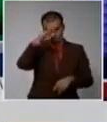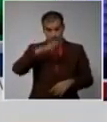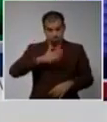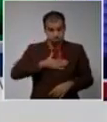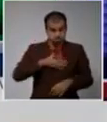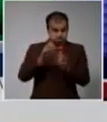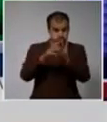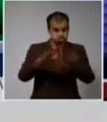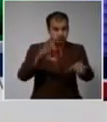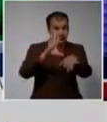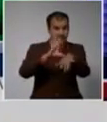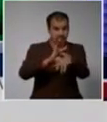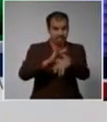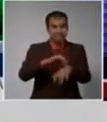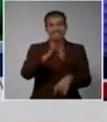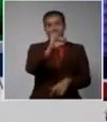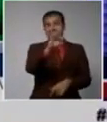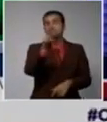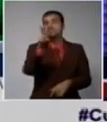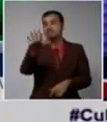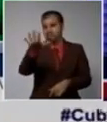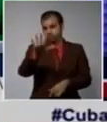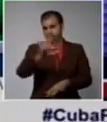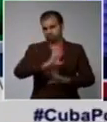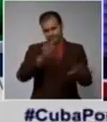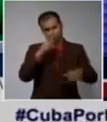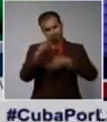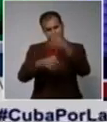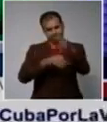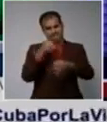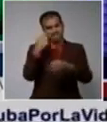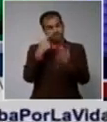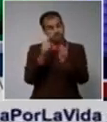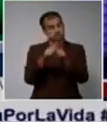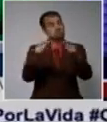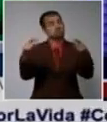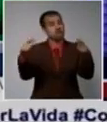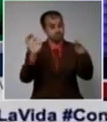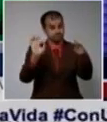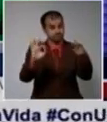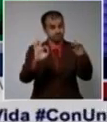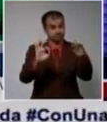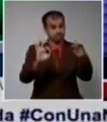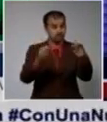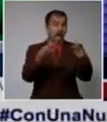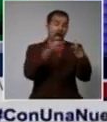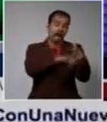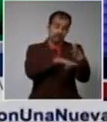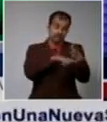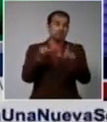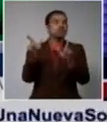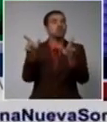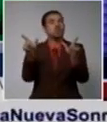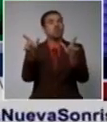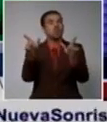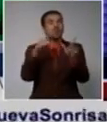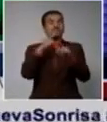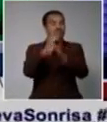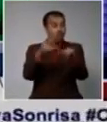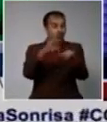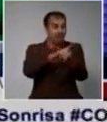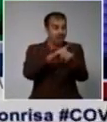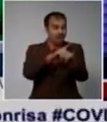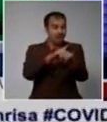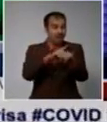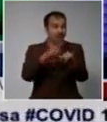725, como ya lo hemos dicho, con un incremento en comparación del día anterior. Y vamos a ver